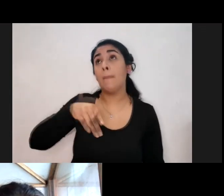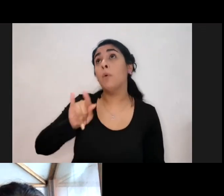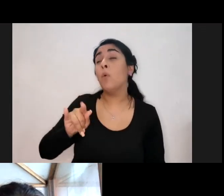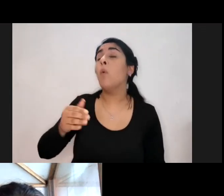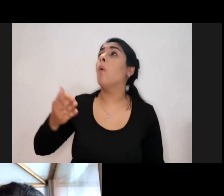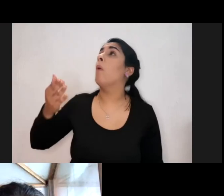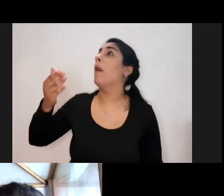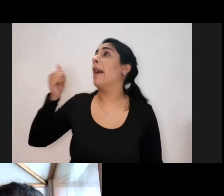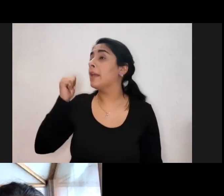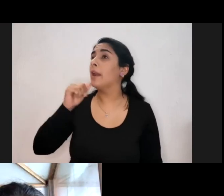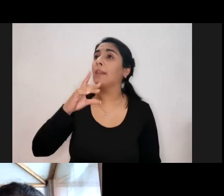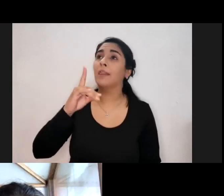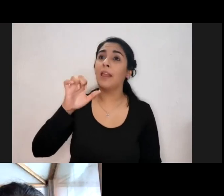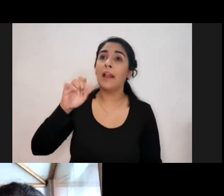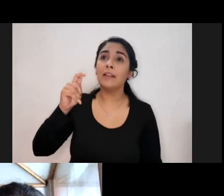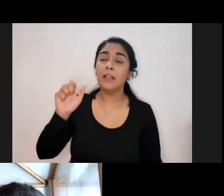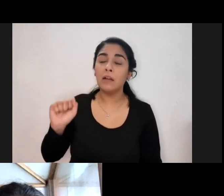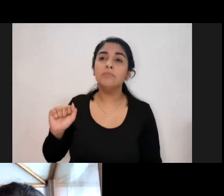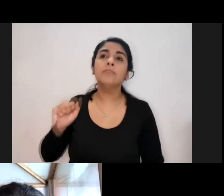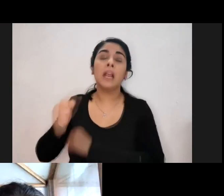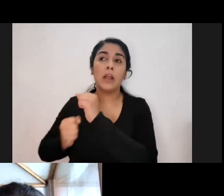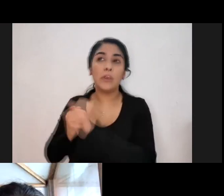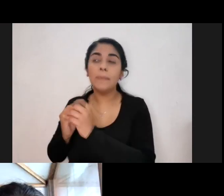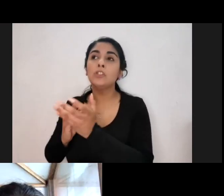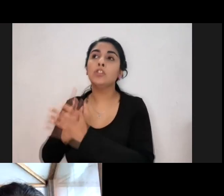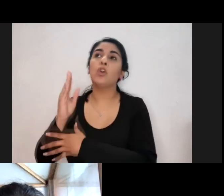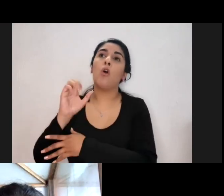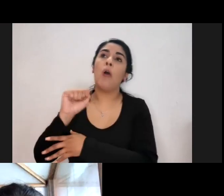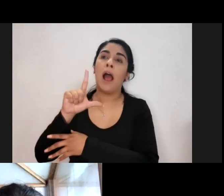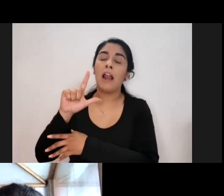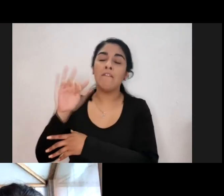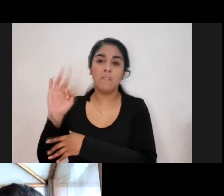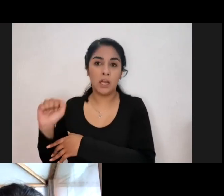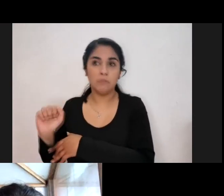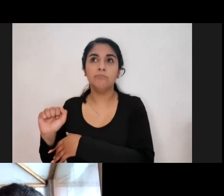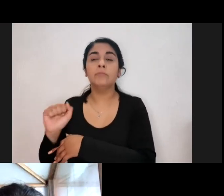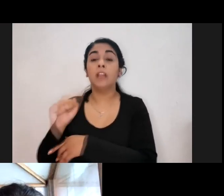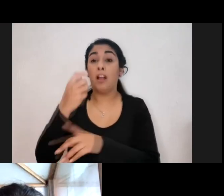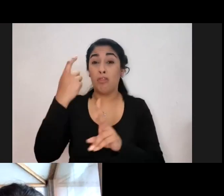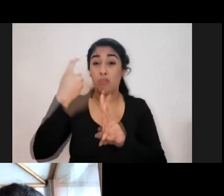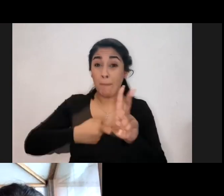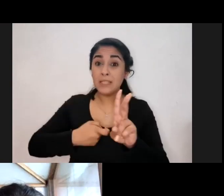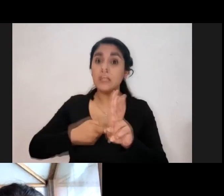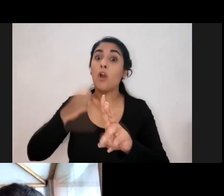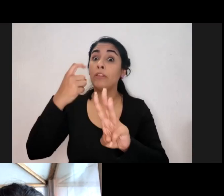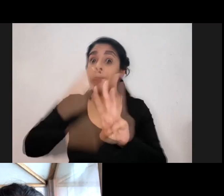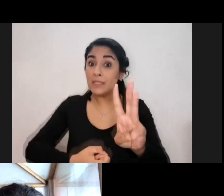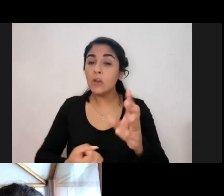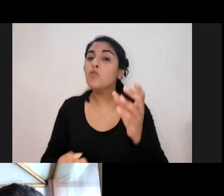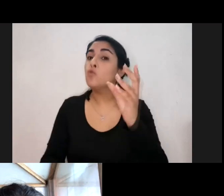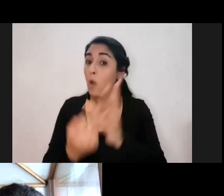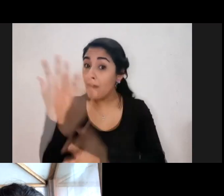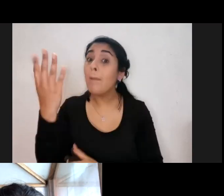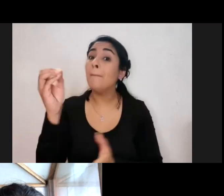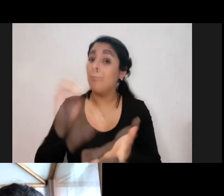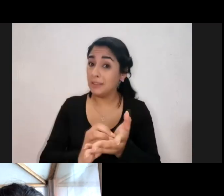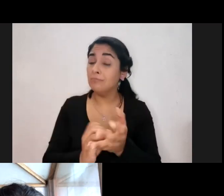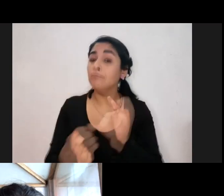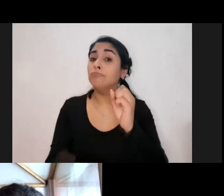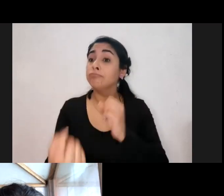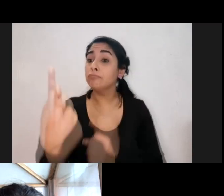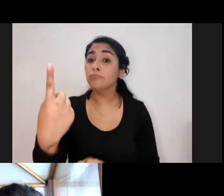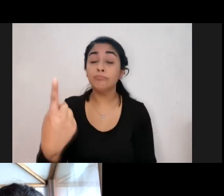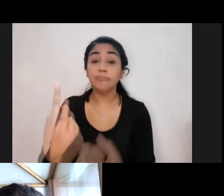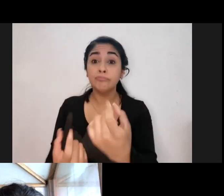Alfa. En 2 meses, en 3 meses, vamos a tener otras apariciones. Y eso es